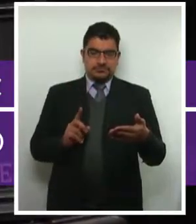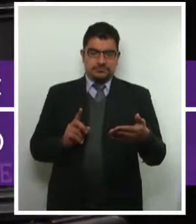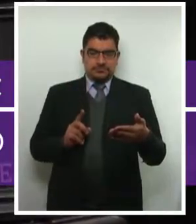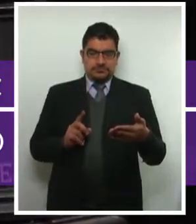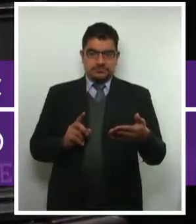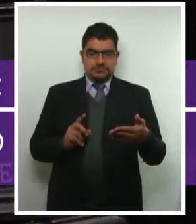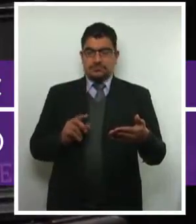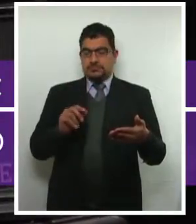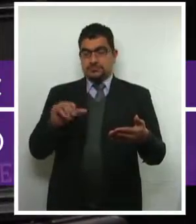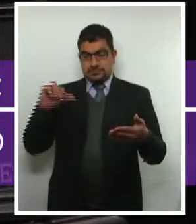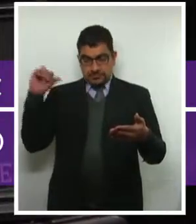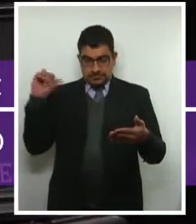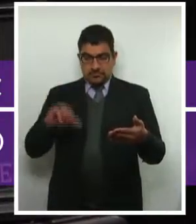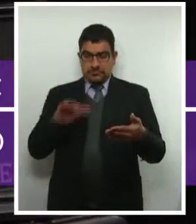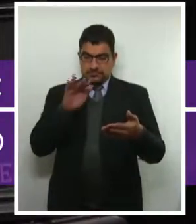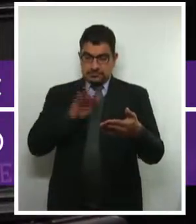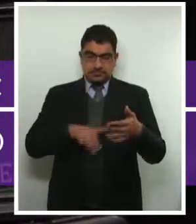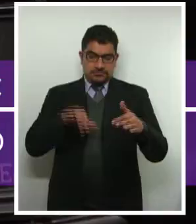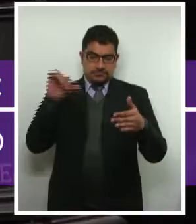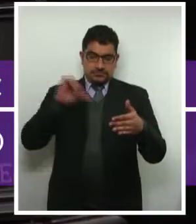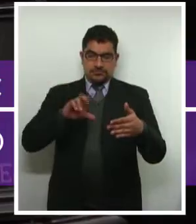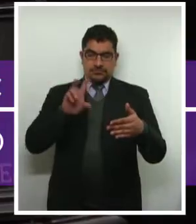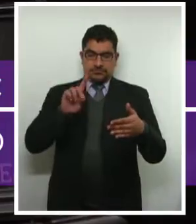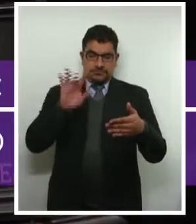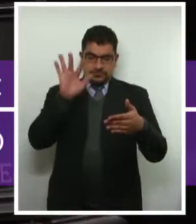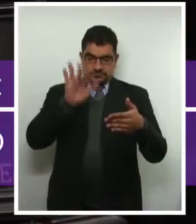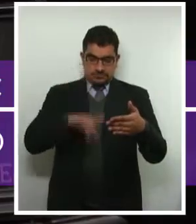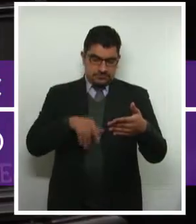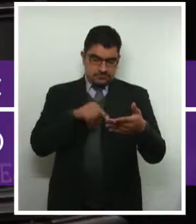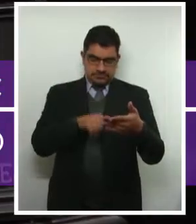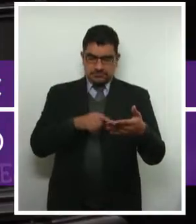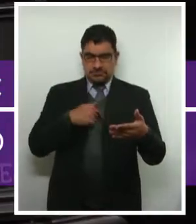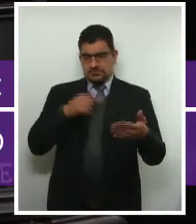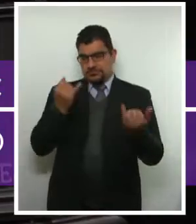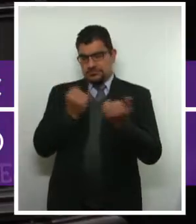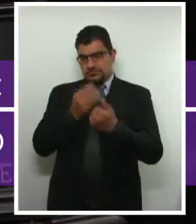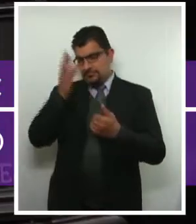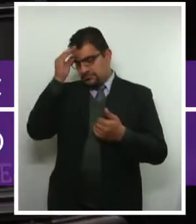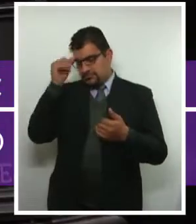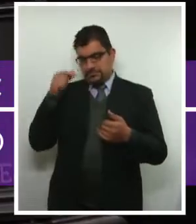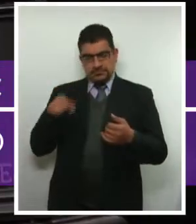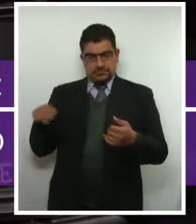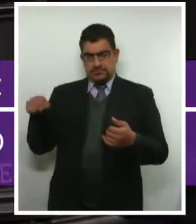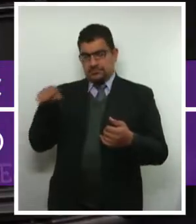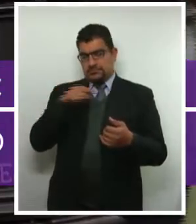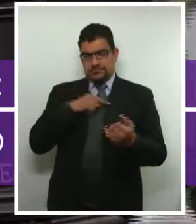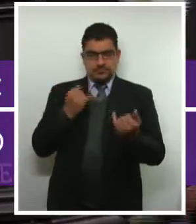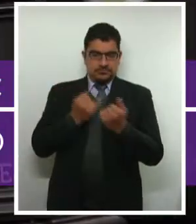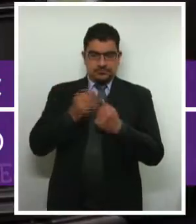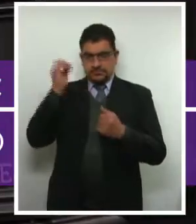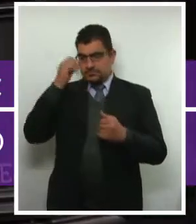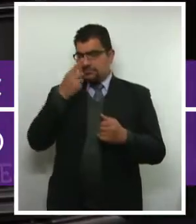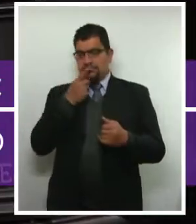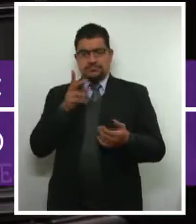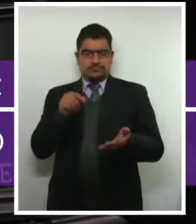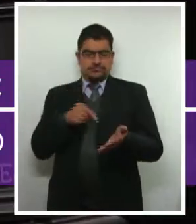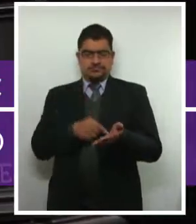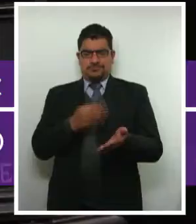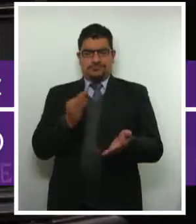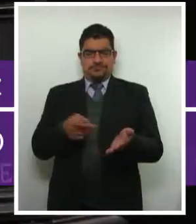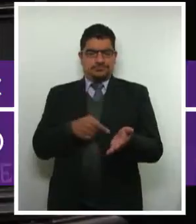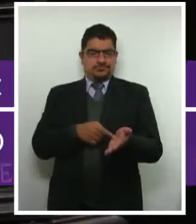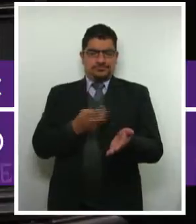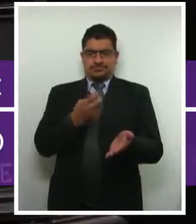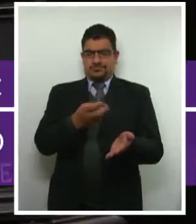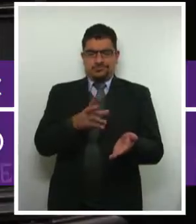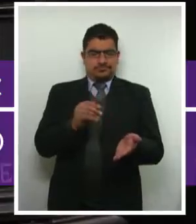El del día de hoy, 30, no es un buen texto. Yo coincido con quienes están opinando que no debiéramos